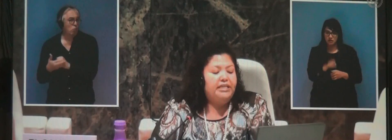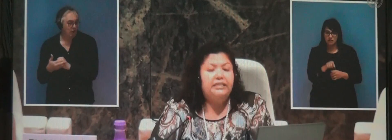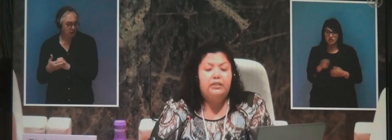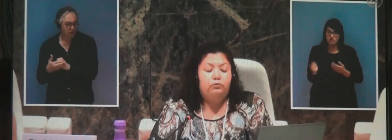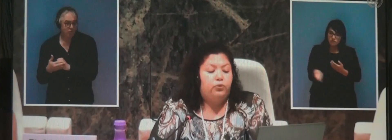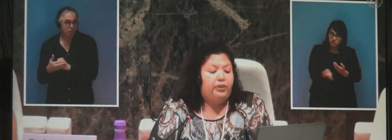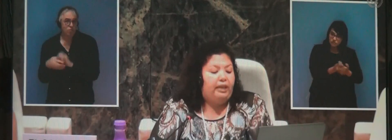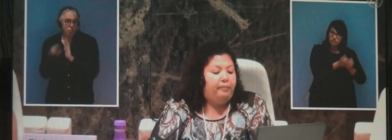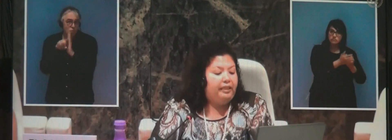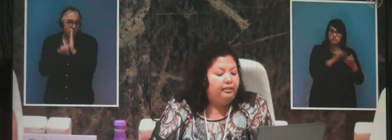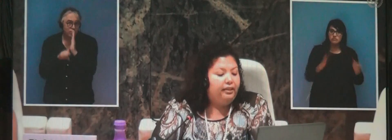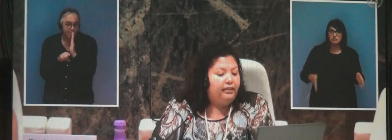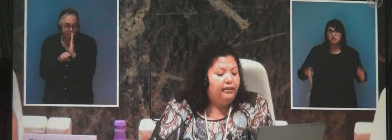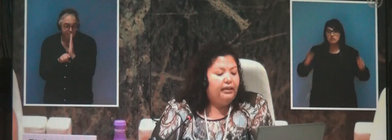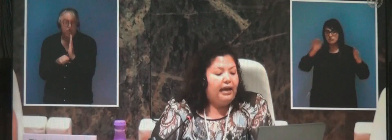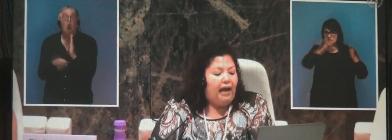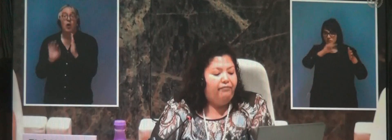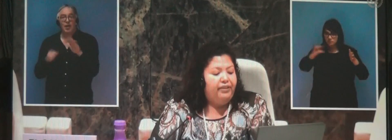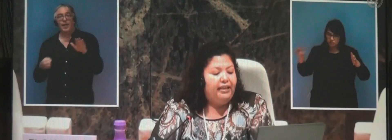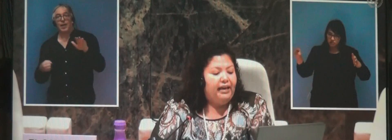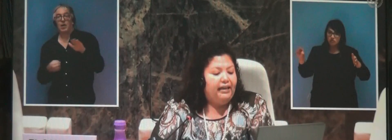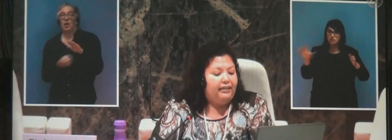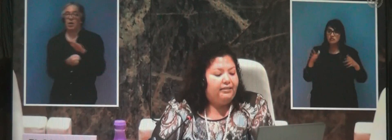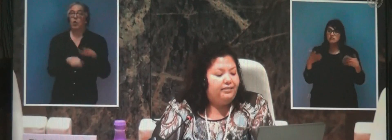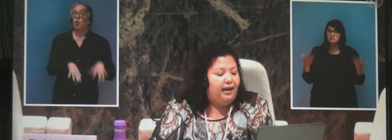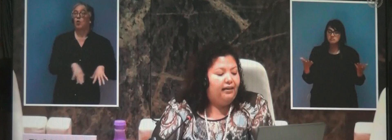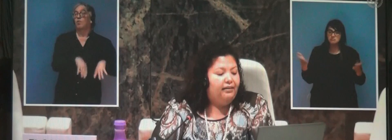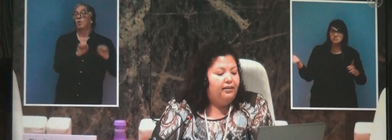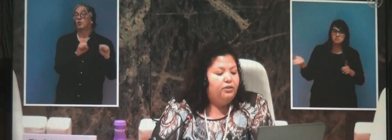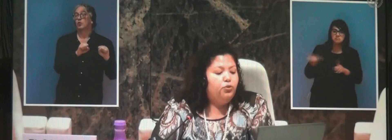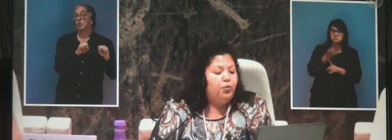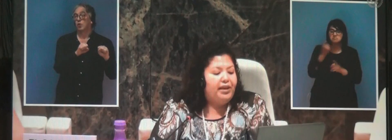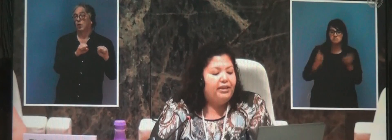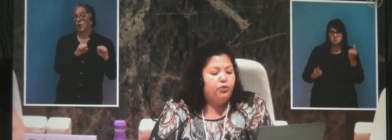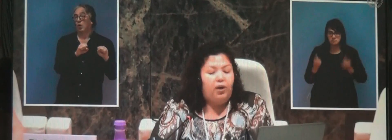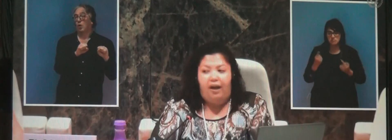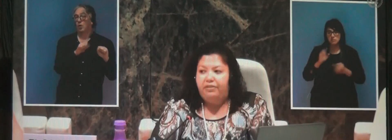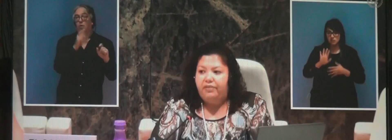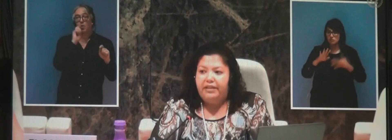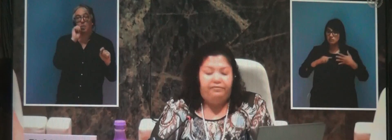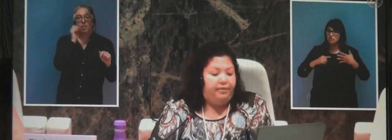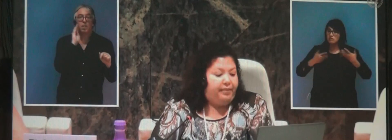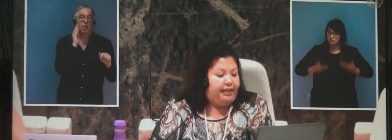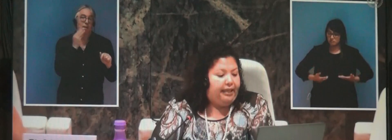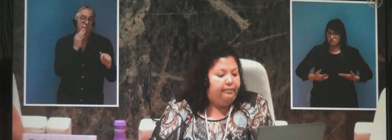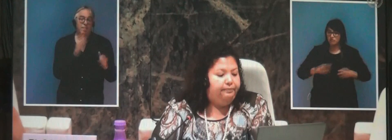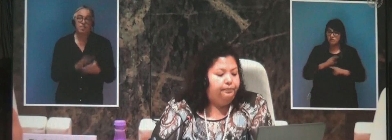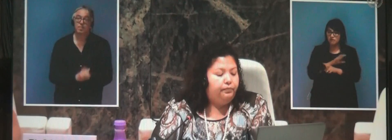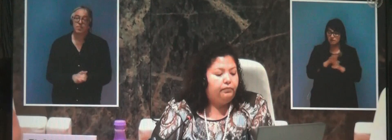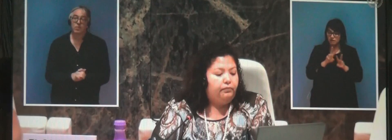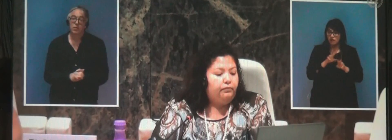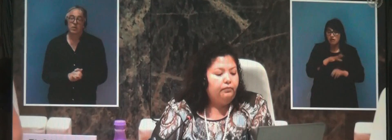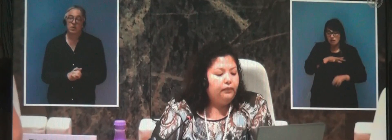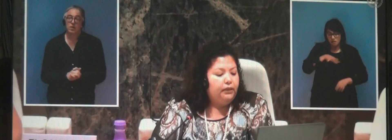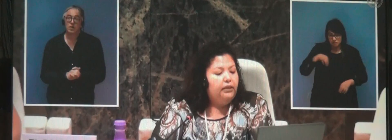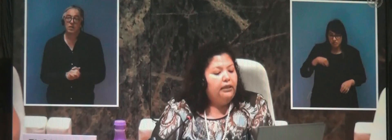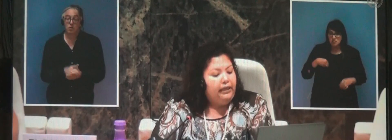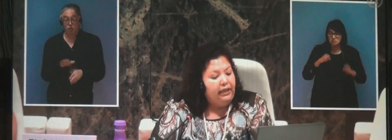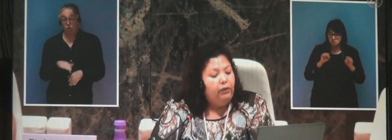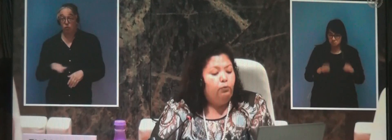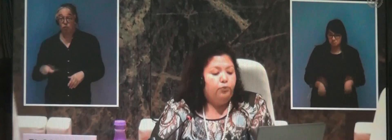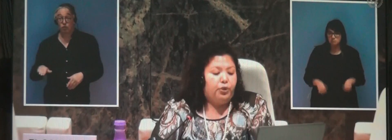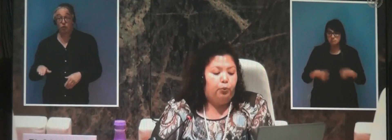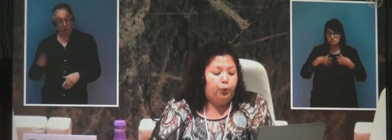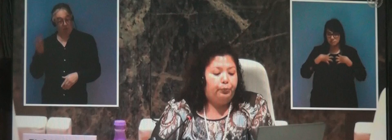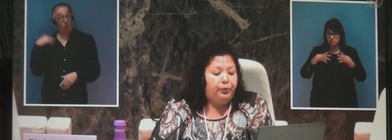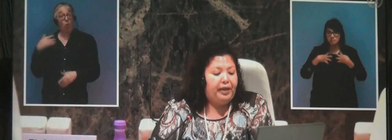acogidos institucionalmente a fin de garantizar su derecho a vivir en familia.